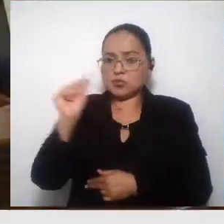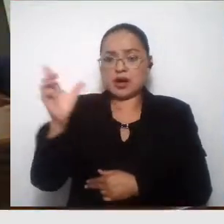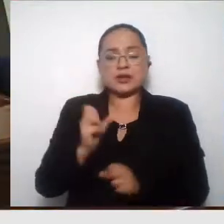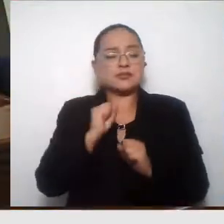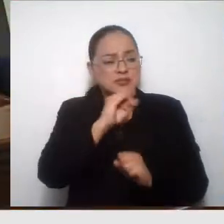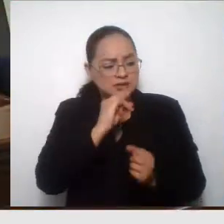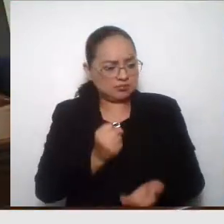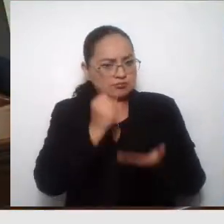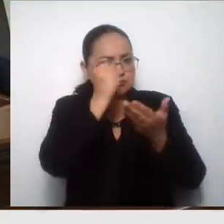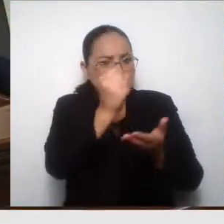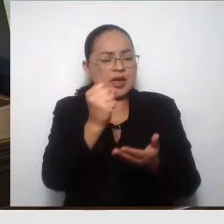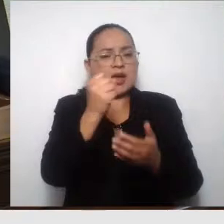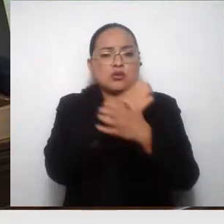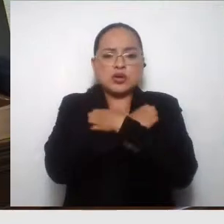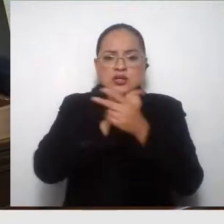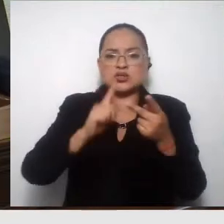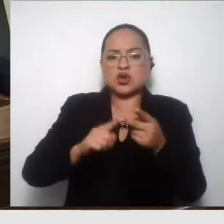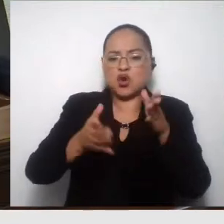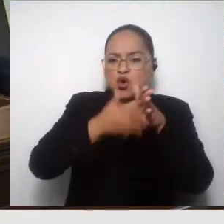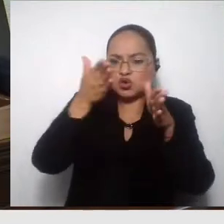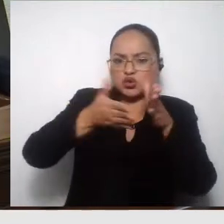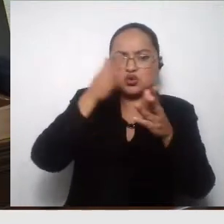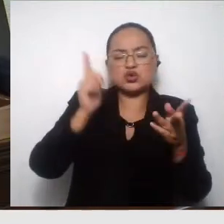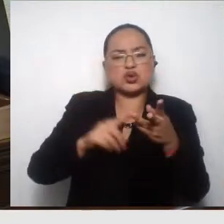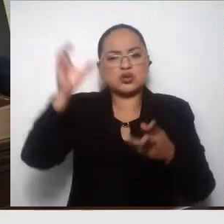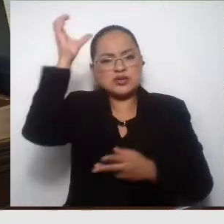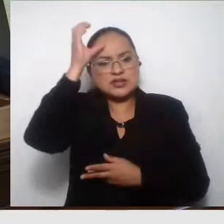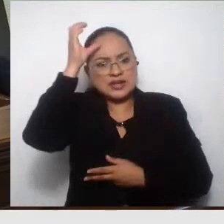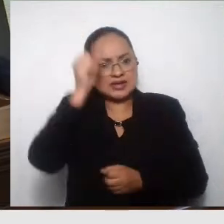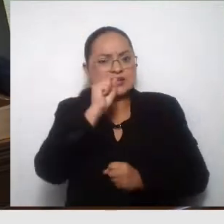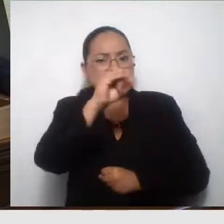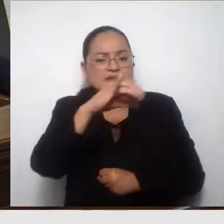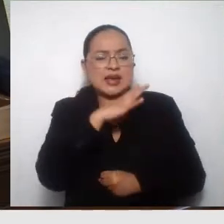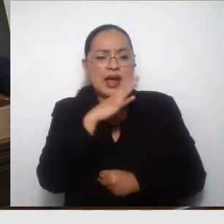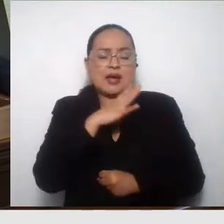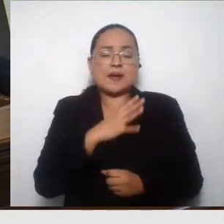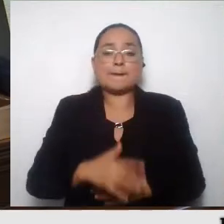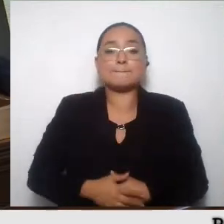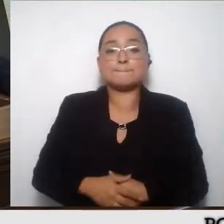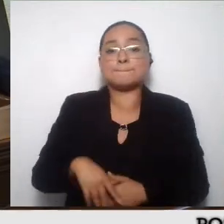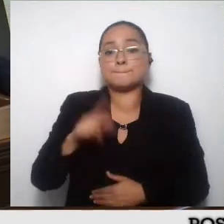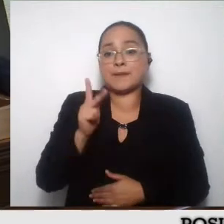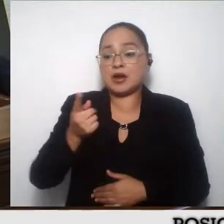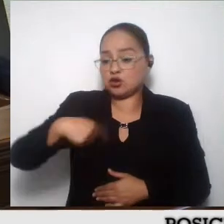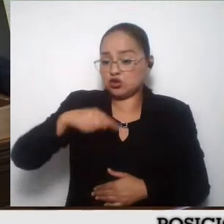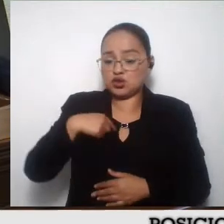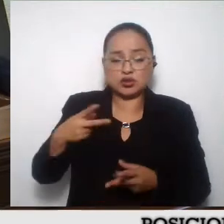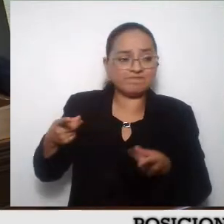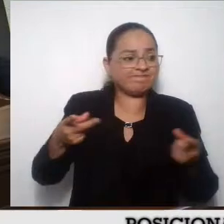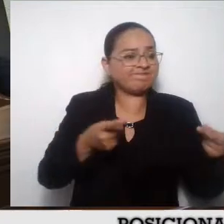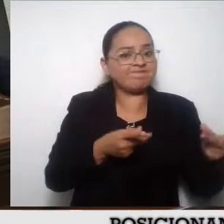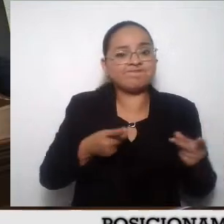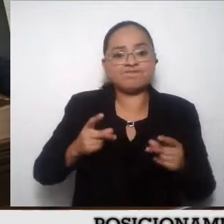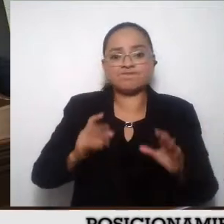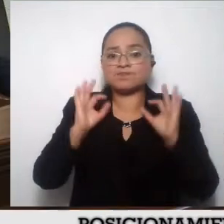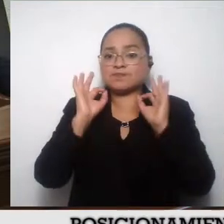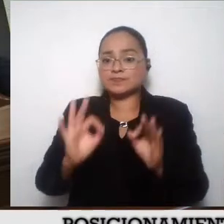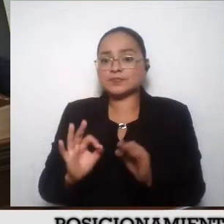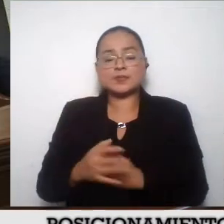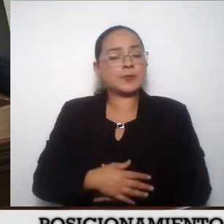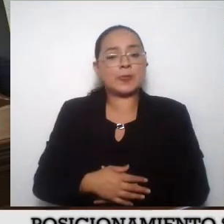en ciencia, como en todos los aspectos de la vida pública, pero no hemos sido eficientes. Y ahí están las